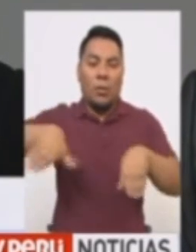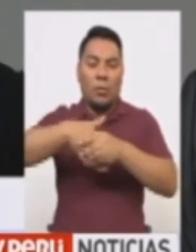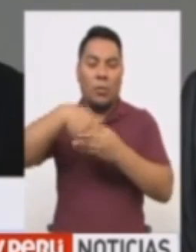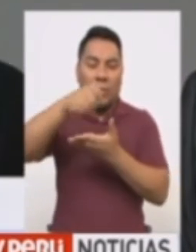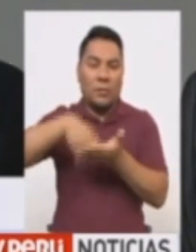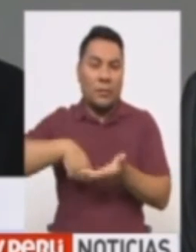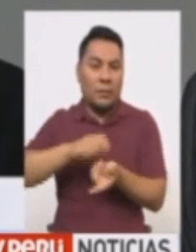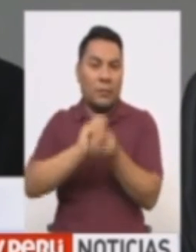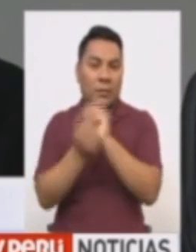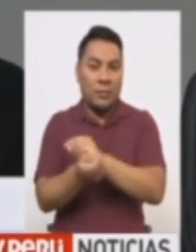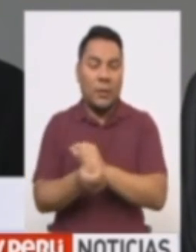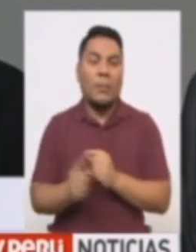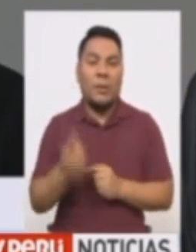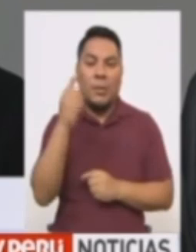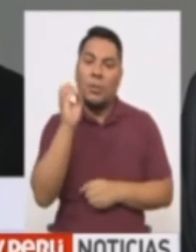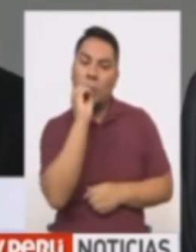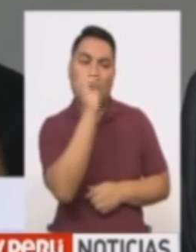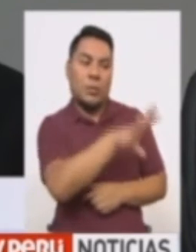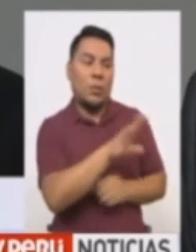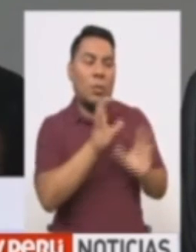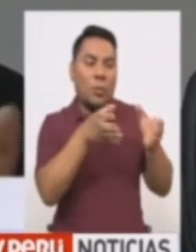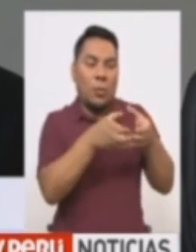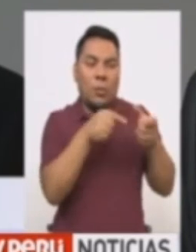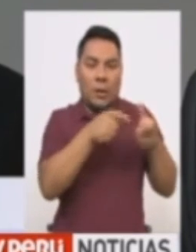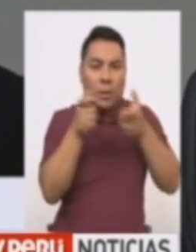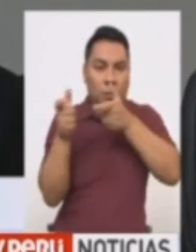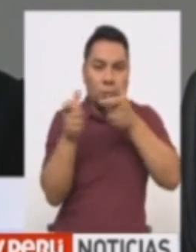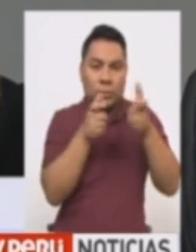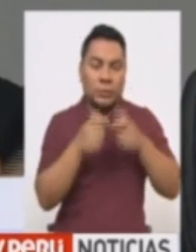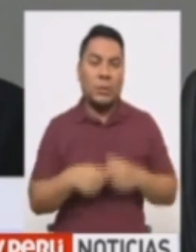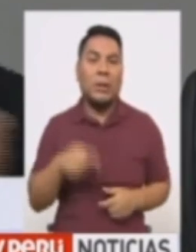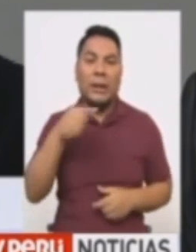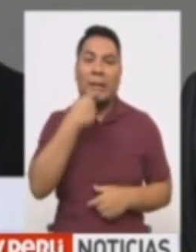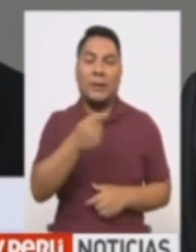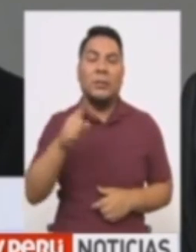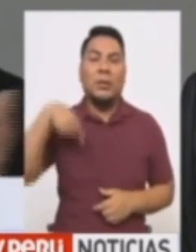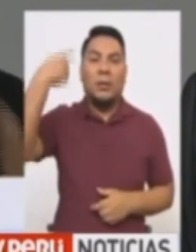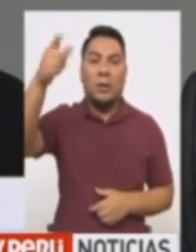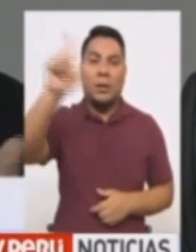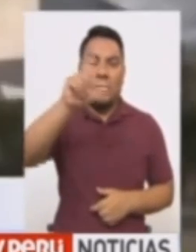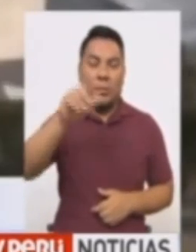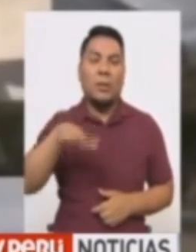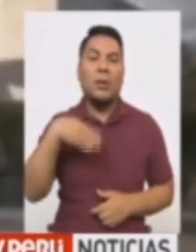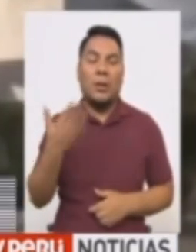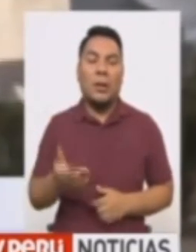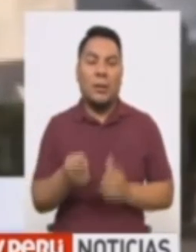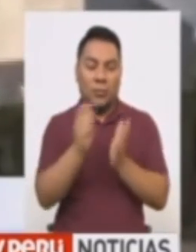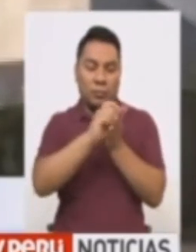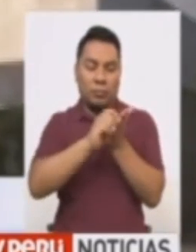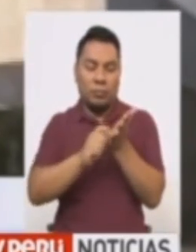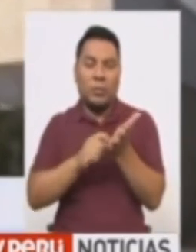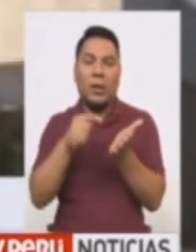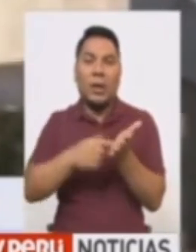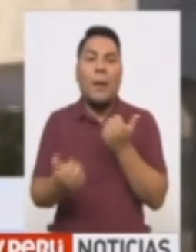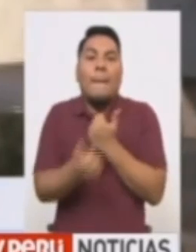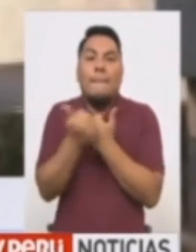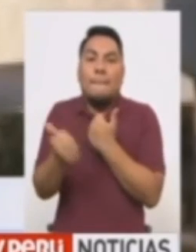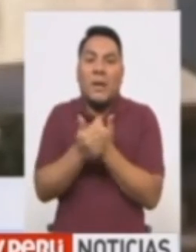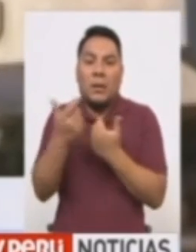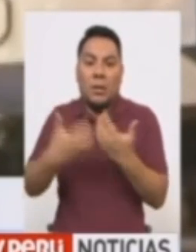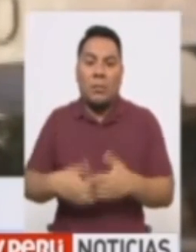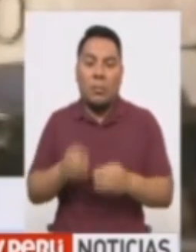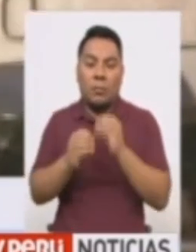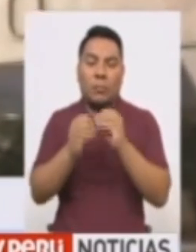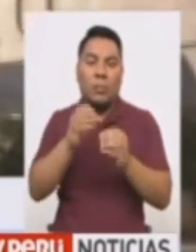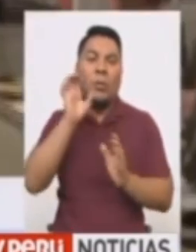sea comunicado a la Contraloría. Alarcón Tejada anunció que el día lunes dará a conocer algunos riesgos que existen en los megaproyectos